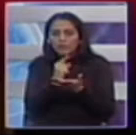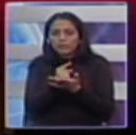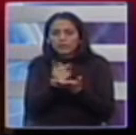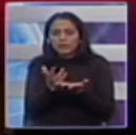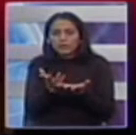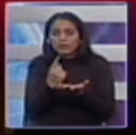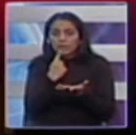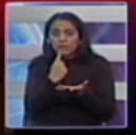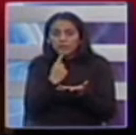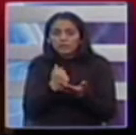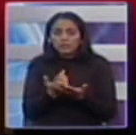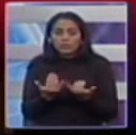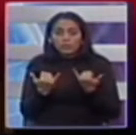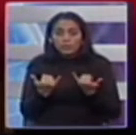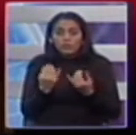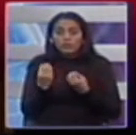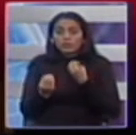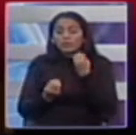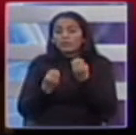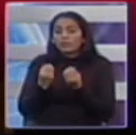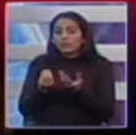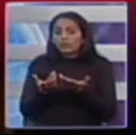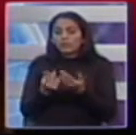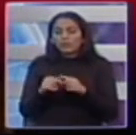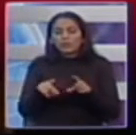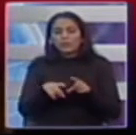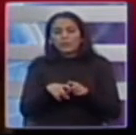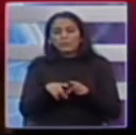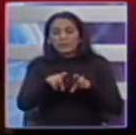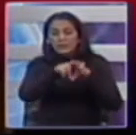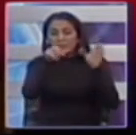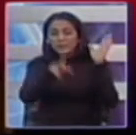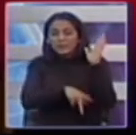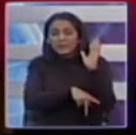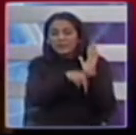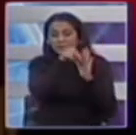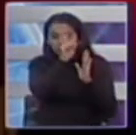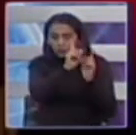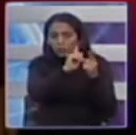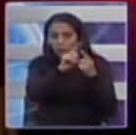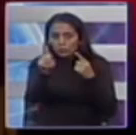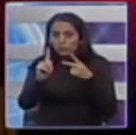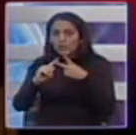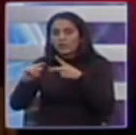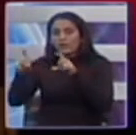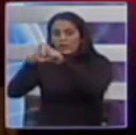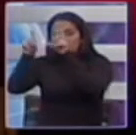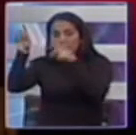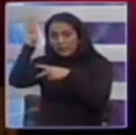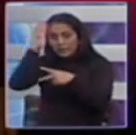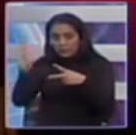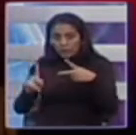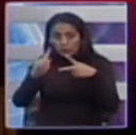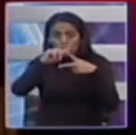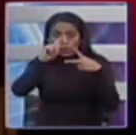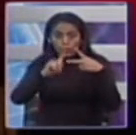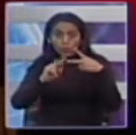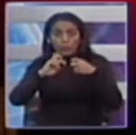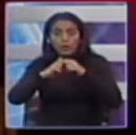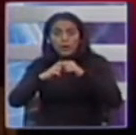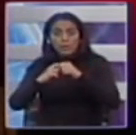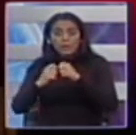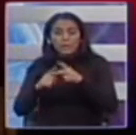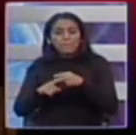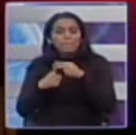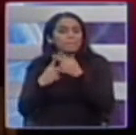más significativos en este momento, que son el caso Petroecuador y el caso Odebrecht, nacieron a nivel internacional, el uno de